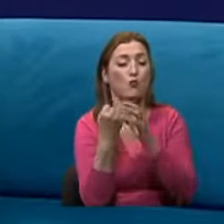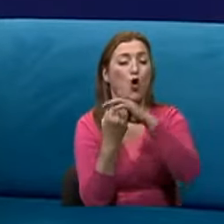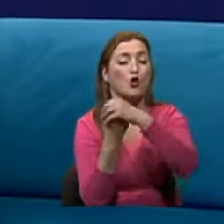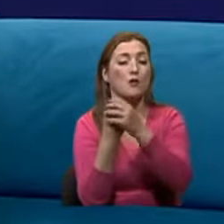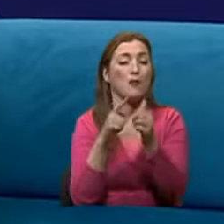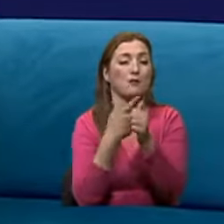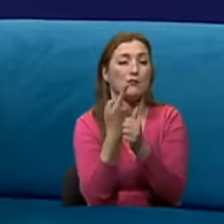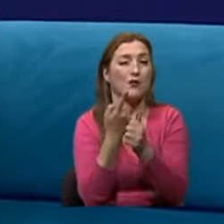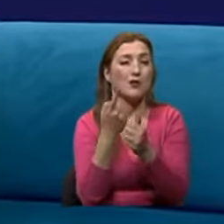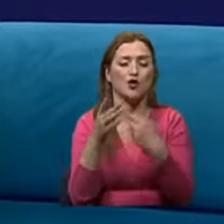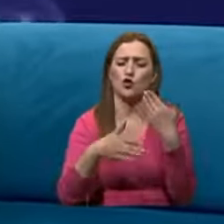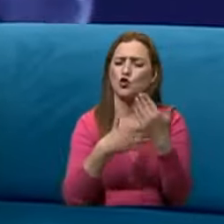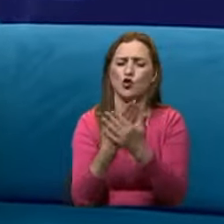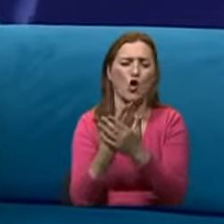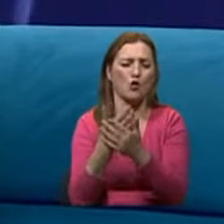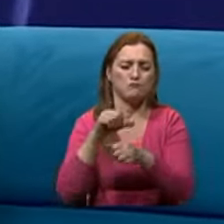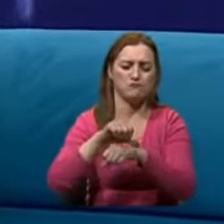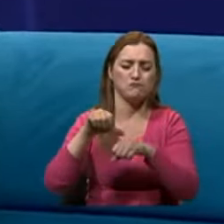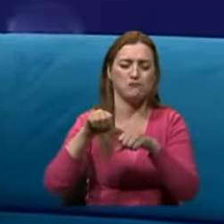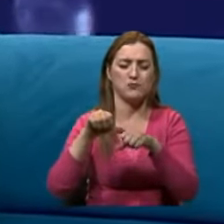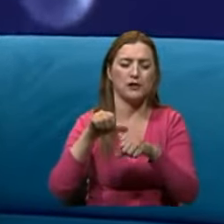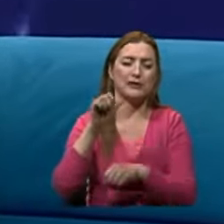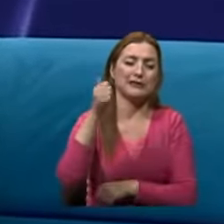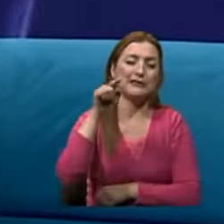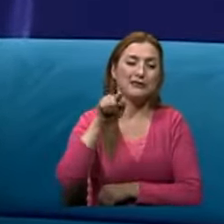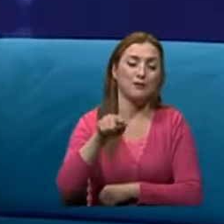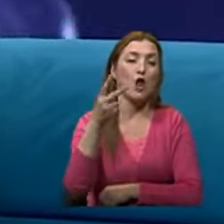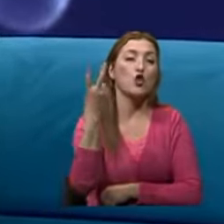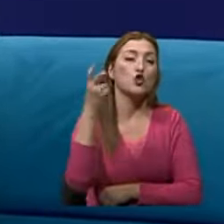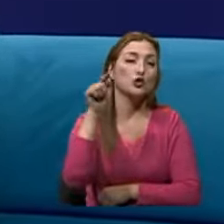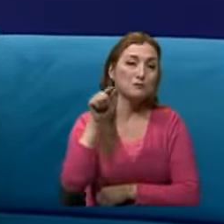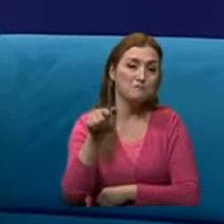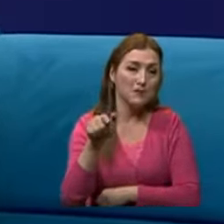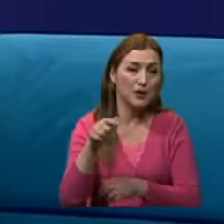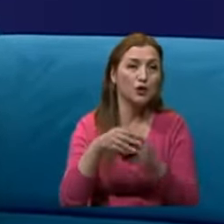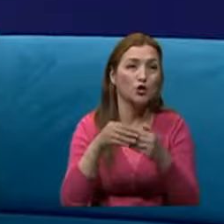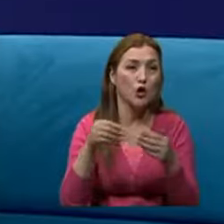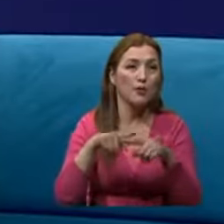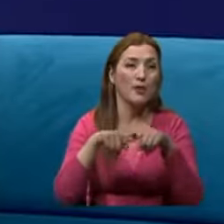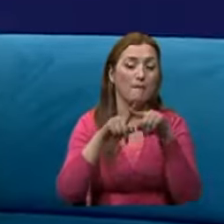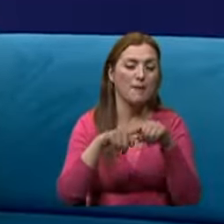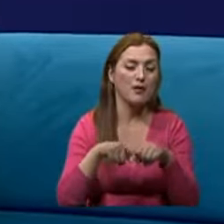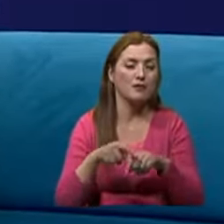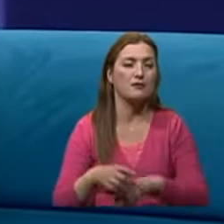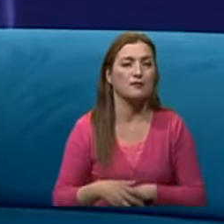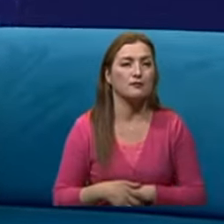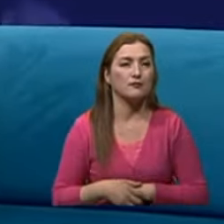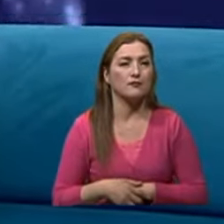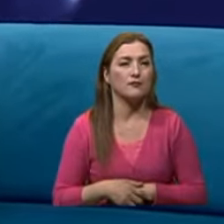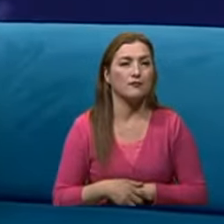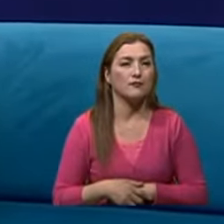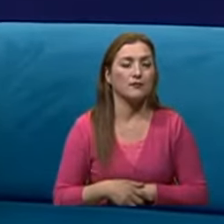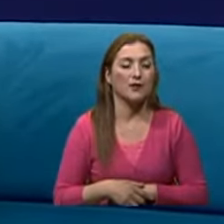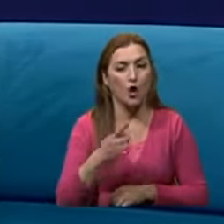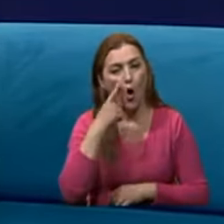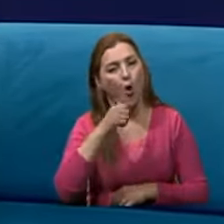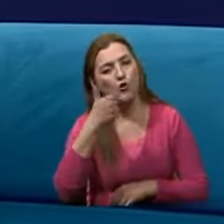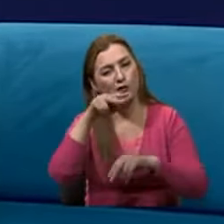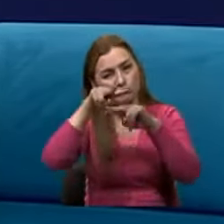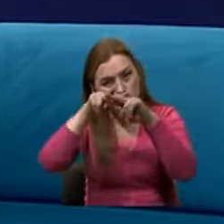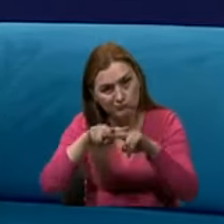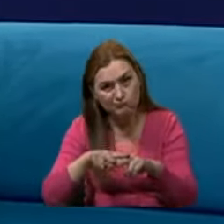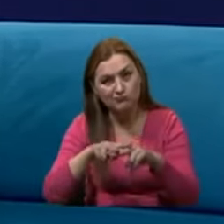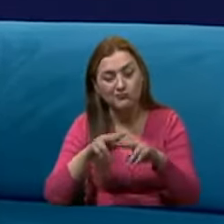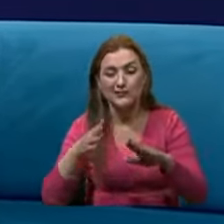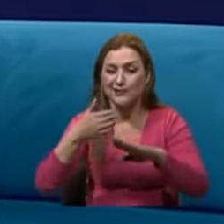aproximado con todo lo que implica la prótesis entre unos 10,000 y 12,000 dólares dependiendo los implantes. Y una prótesis de revisión, que es la prótesis